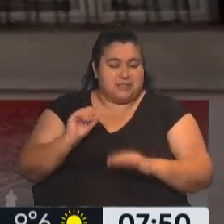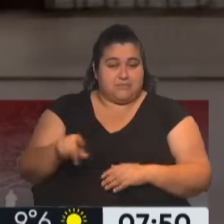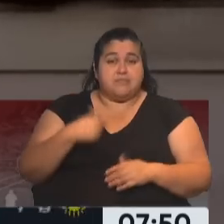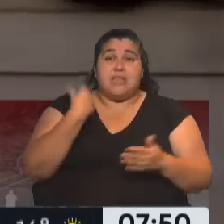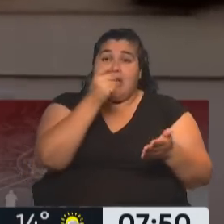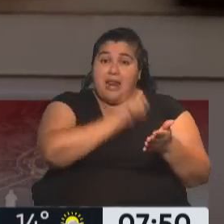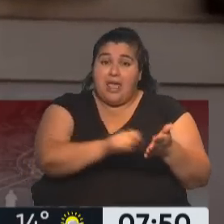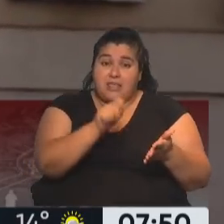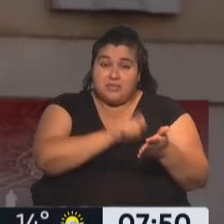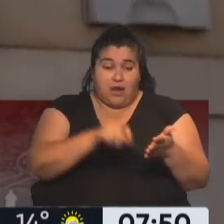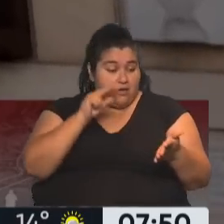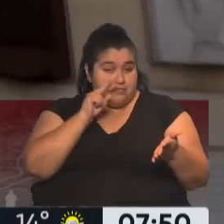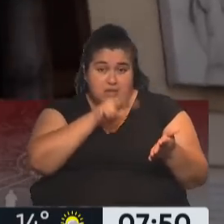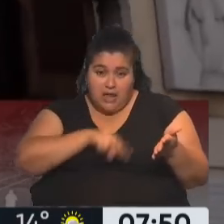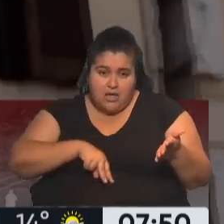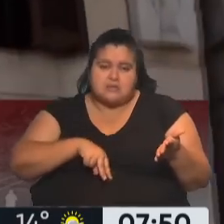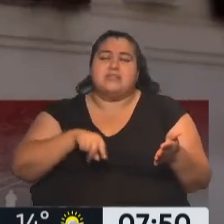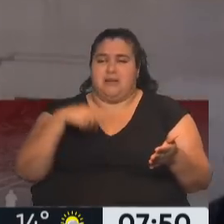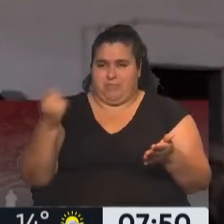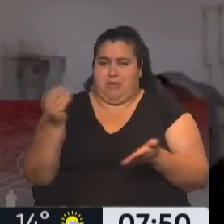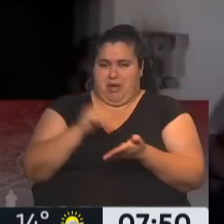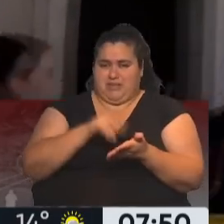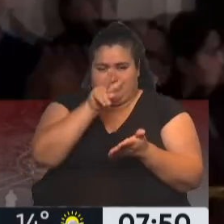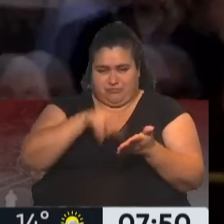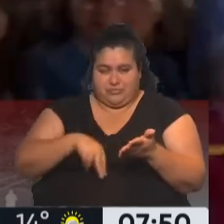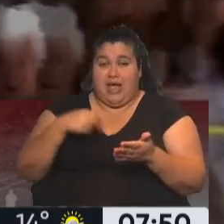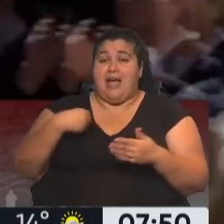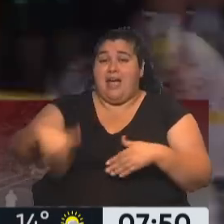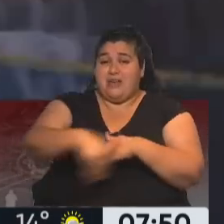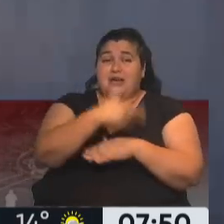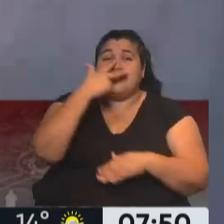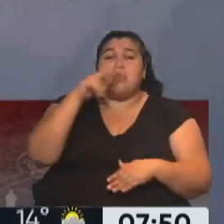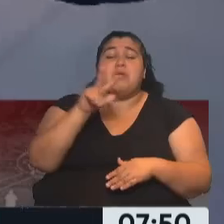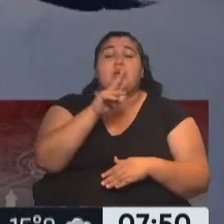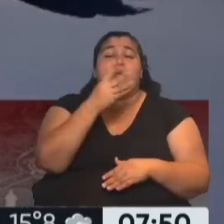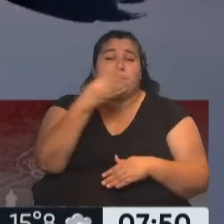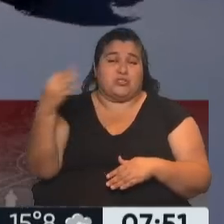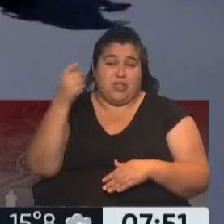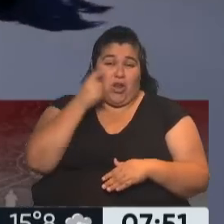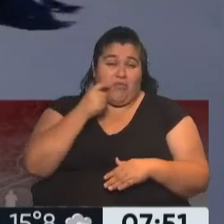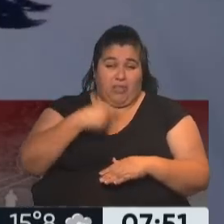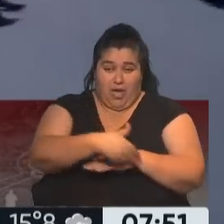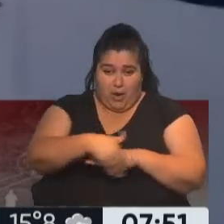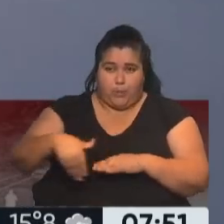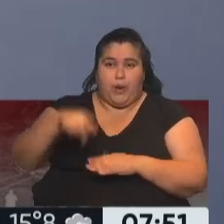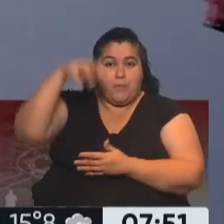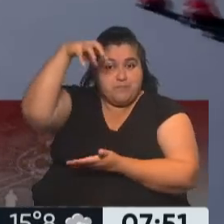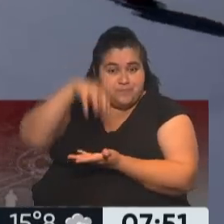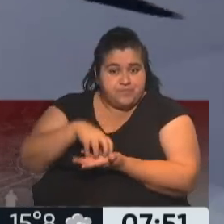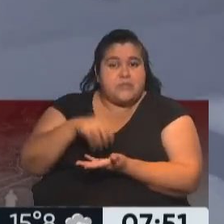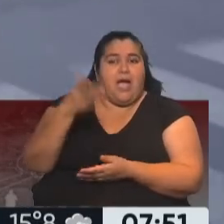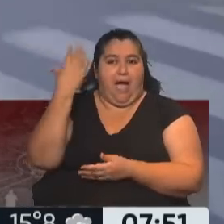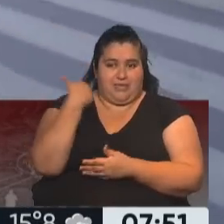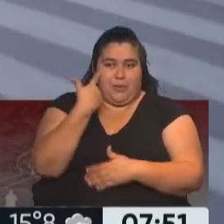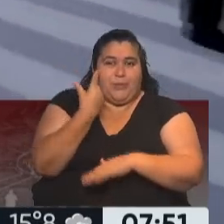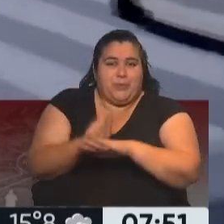podés leer... Sí, y quiero leer otra cosa más, porque acá en la avenida Rivadavia, al 3400, en la ciudad de Buenos Aires, está el lugar donde vivió Marechal.